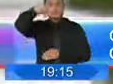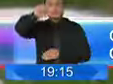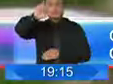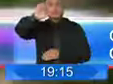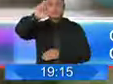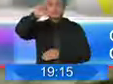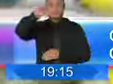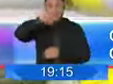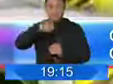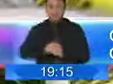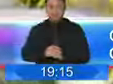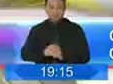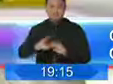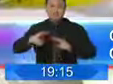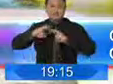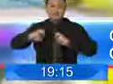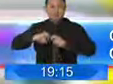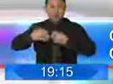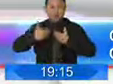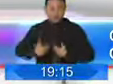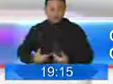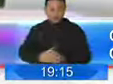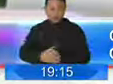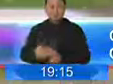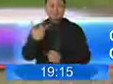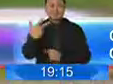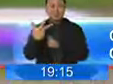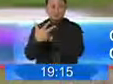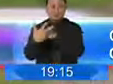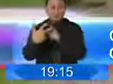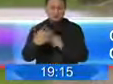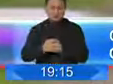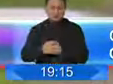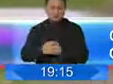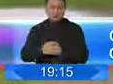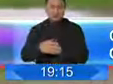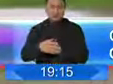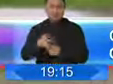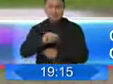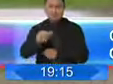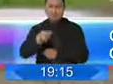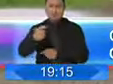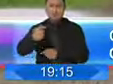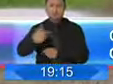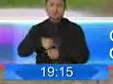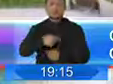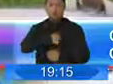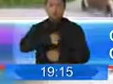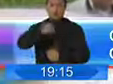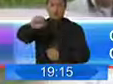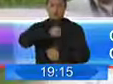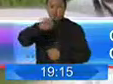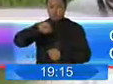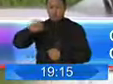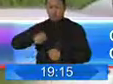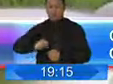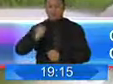inspección externa al cuerpo, este presentaba tres heridas similares al de arma blanca a la altura del tórax. Se